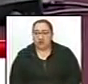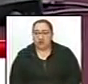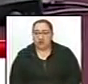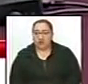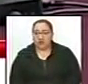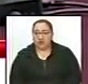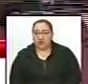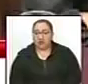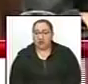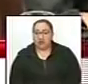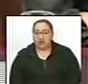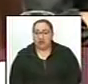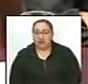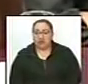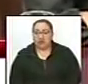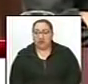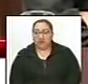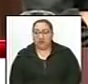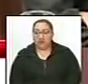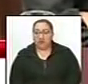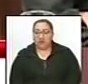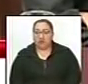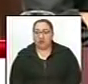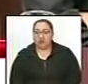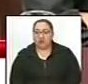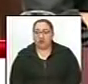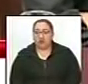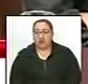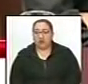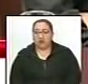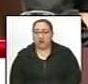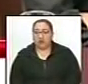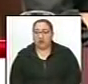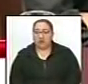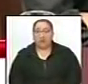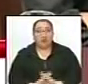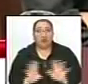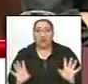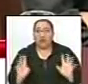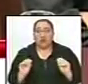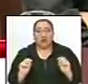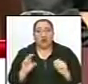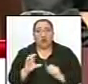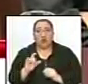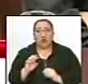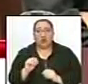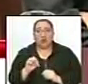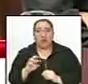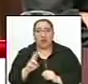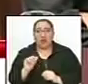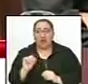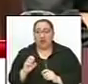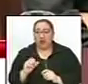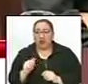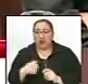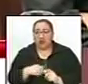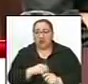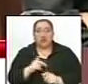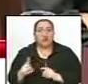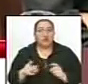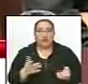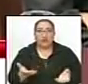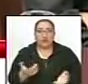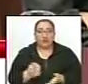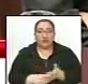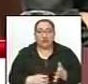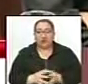reglamento. Gracias, Presidente. Gracias, Juanita Velázquez. No estamos sometiendo al debate la cuestión previa. Estamos debatiendo,